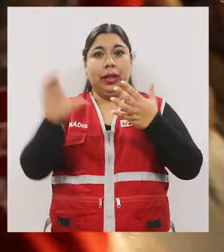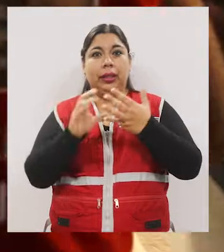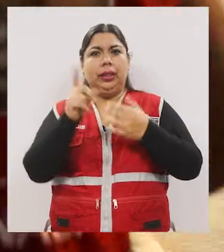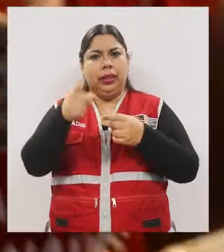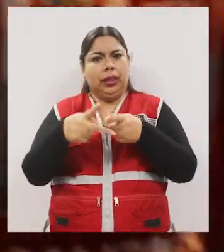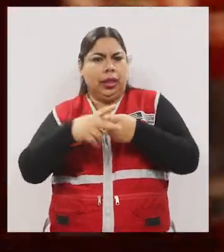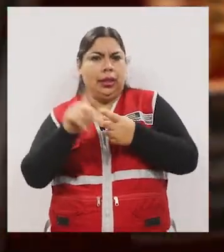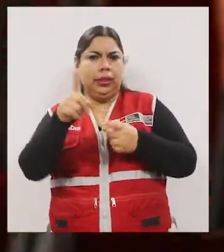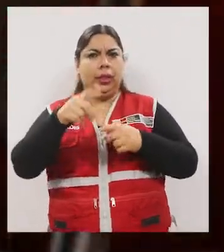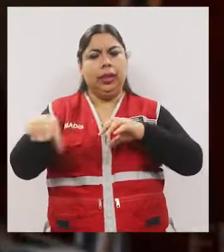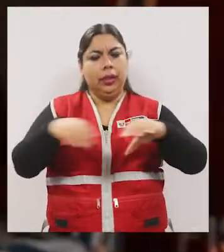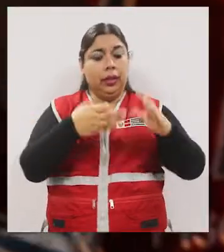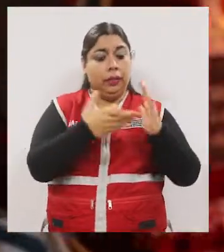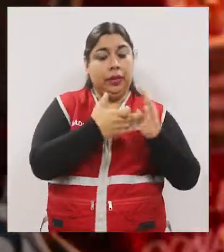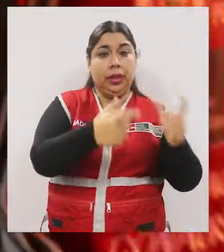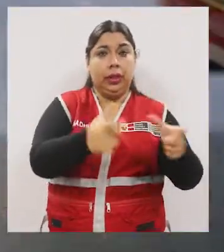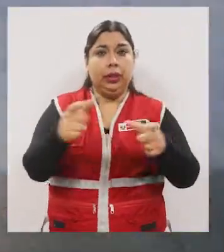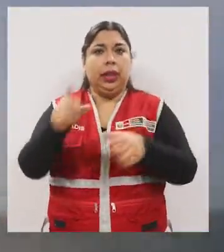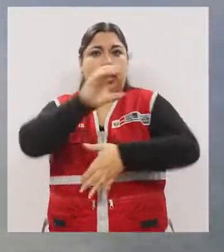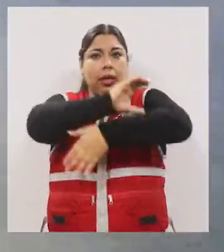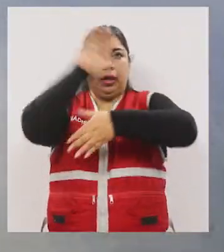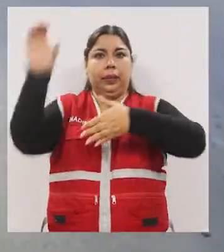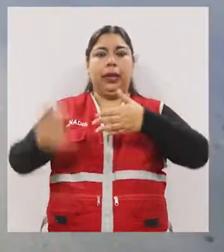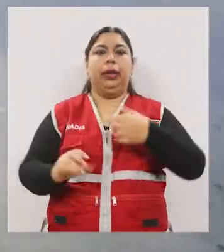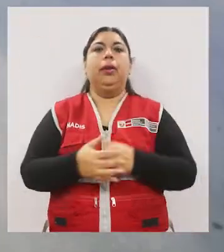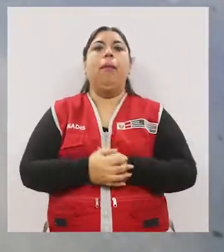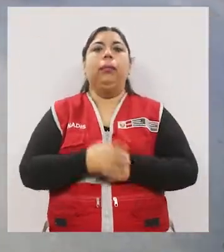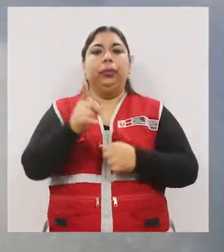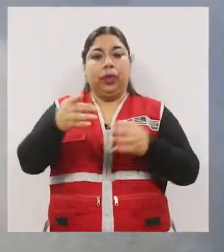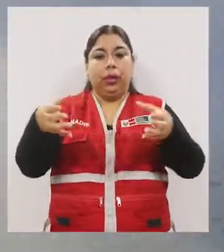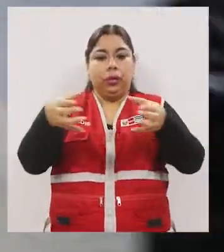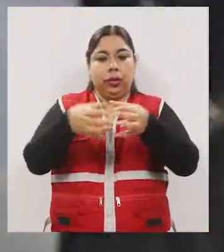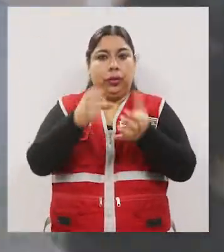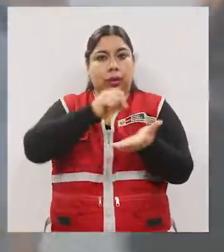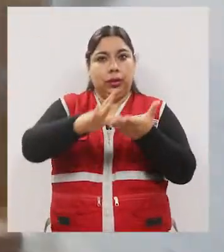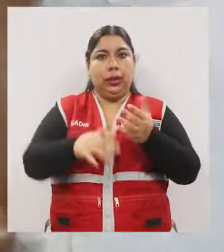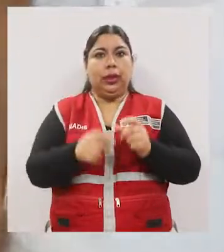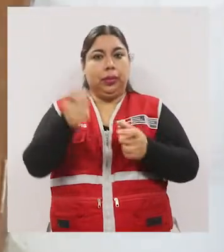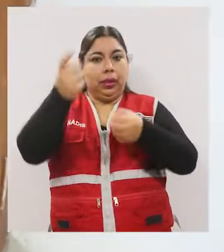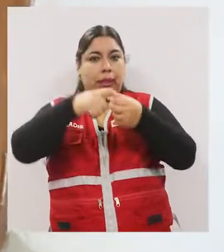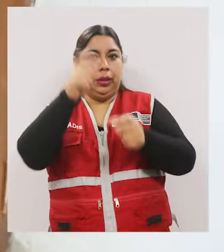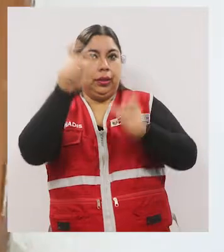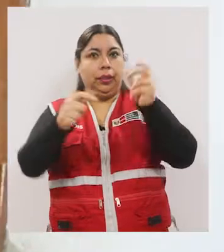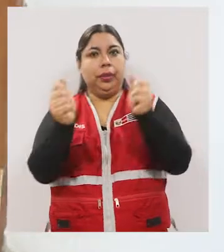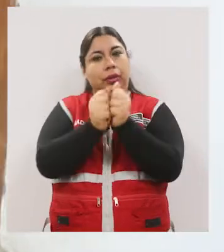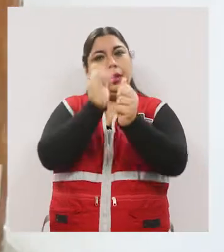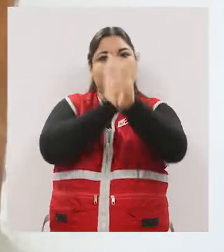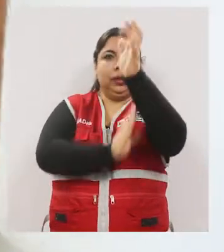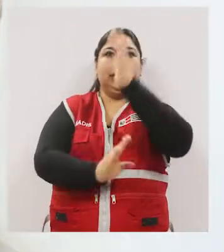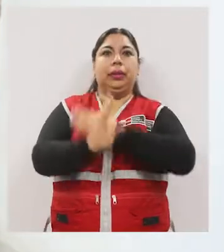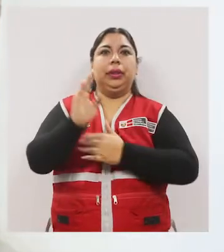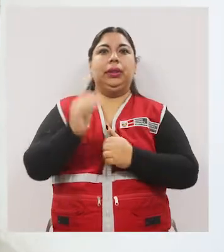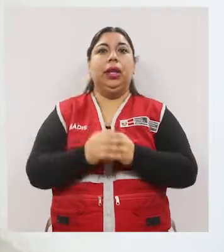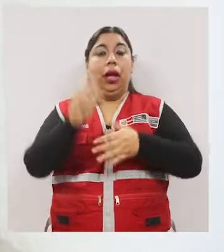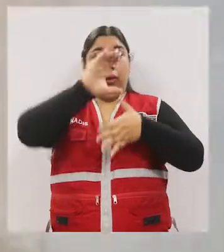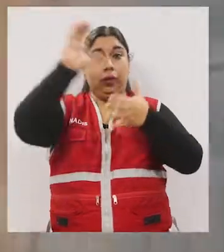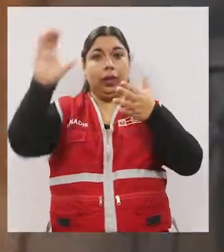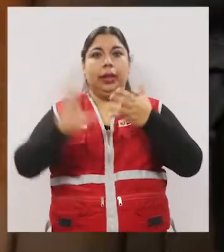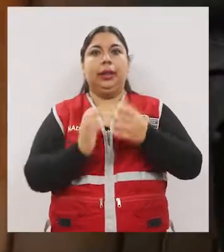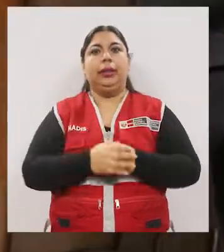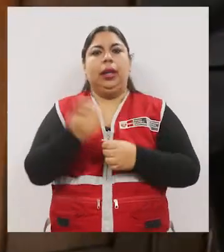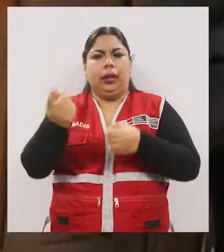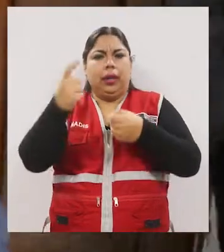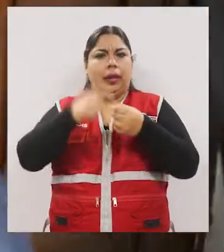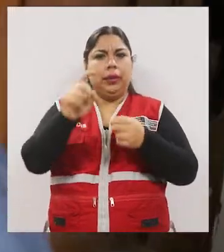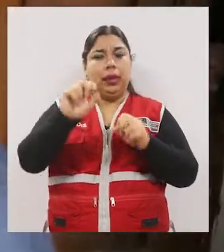CONADIS realiza acciones de fiscalización en Cajamarca. El Consejo Nacional para la Integración de la Persona con Discapacidad, CONADIS,